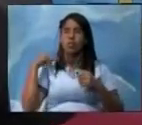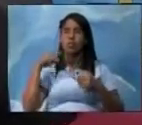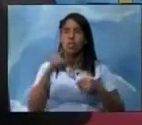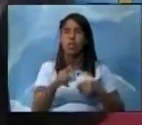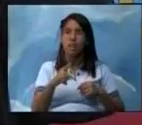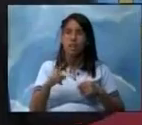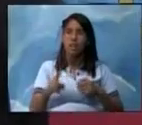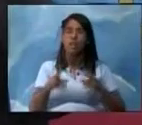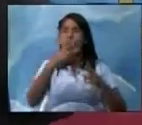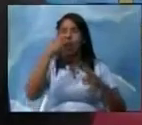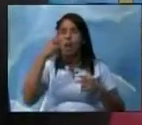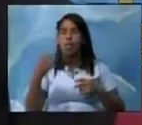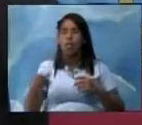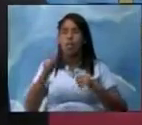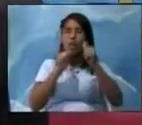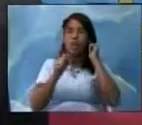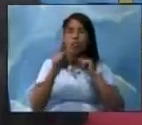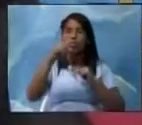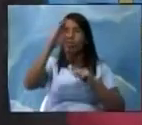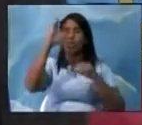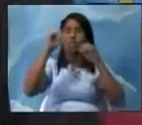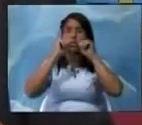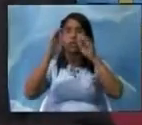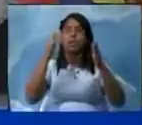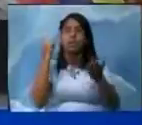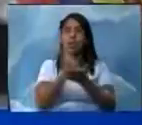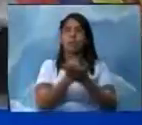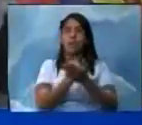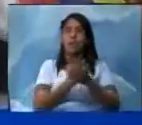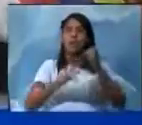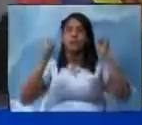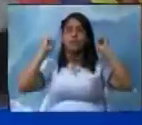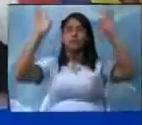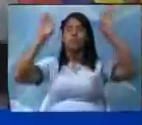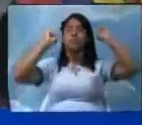esog y alcol Dios te bendiga y dios tee